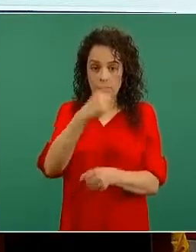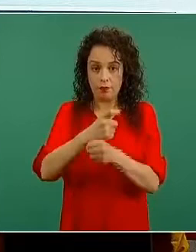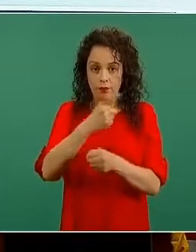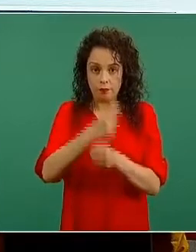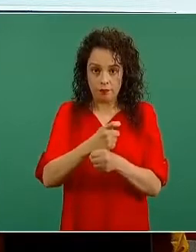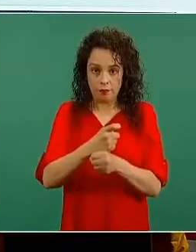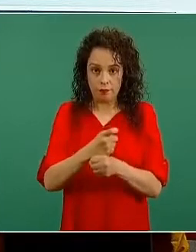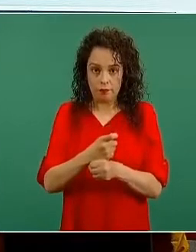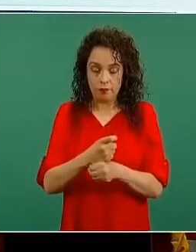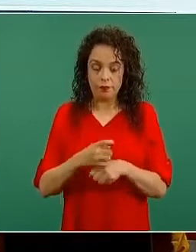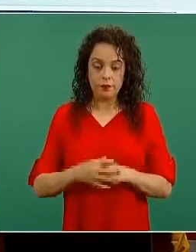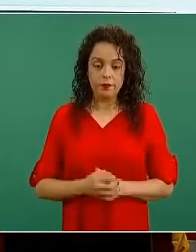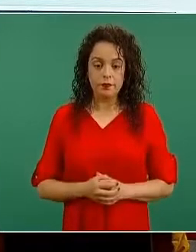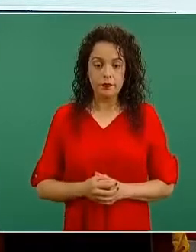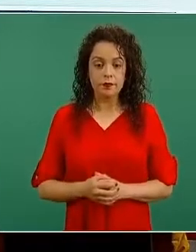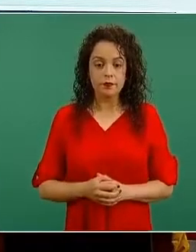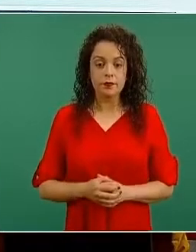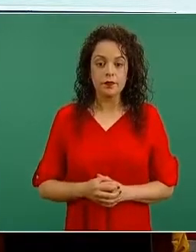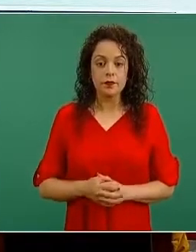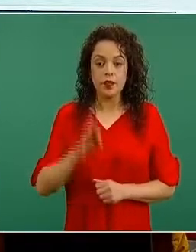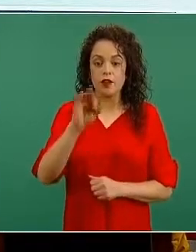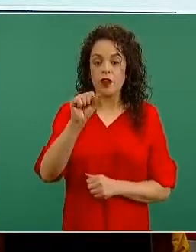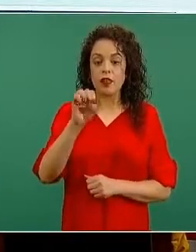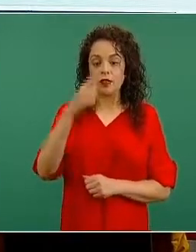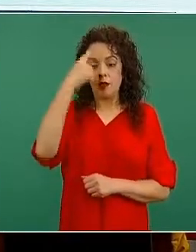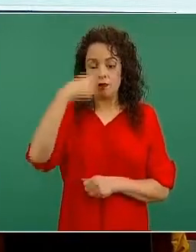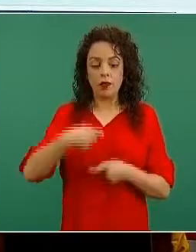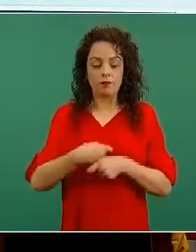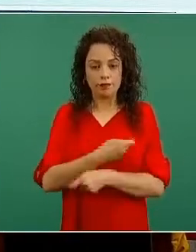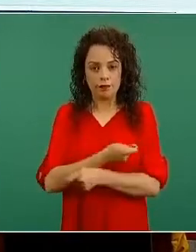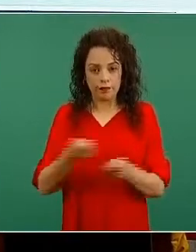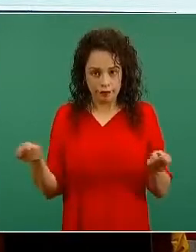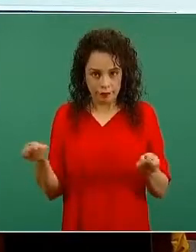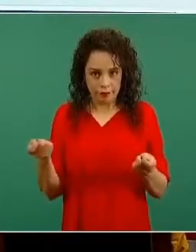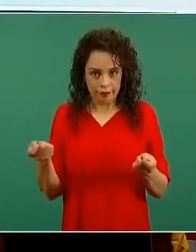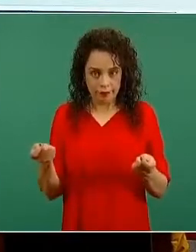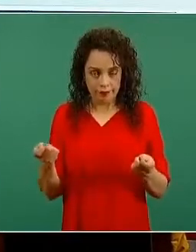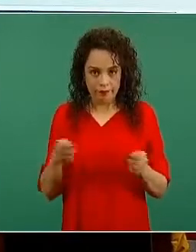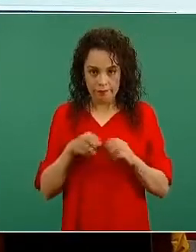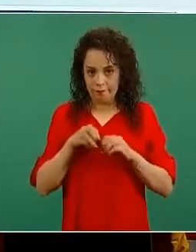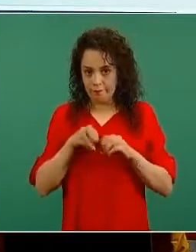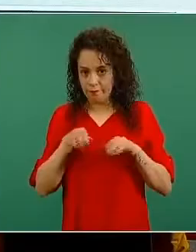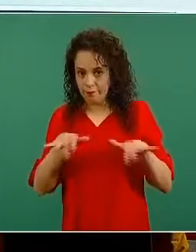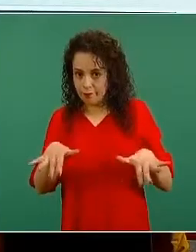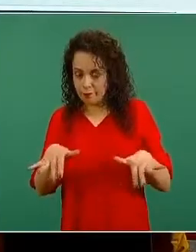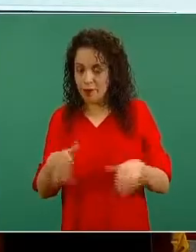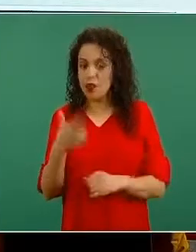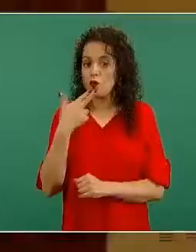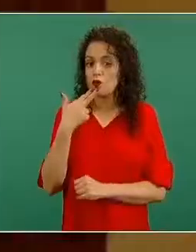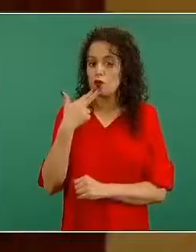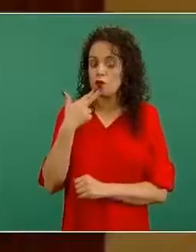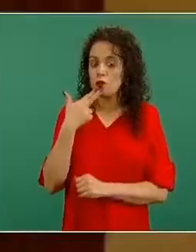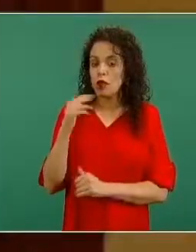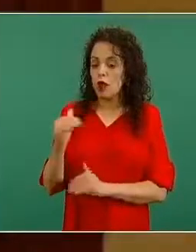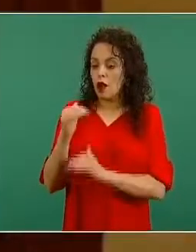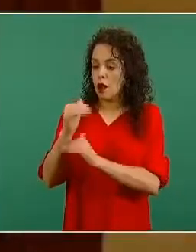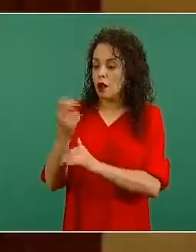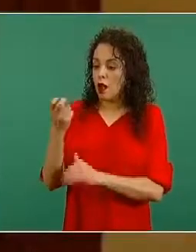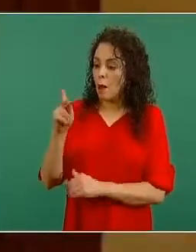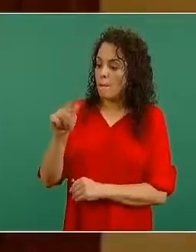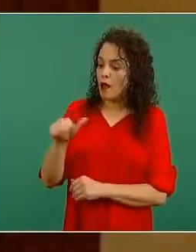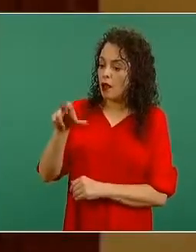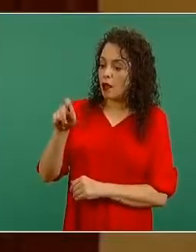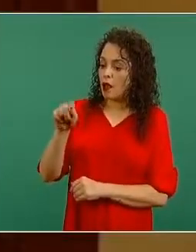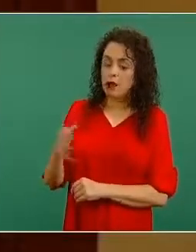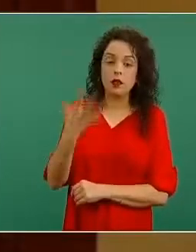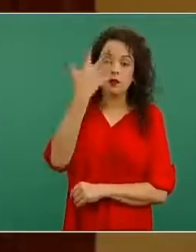de expansión. Estamos utilizando el paquete con un plazo de 5 días, que es lo que